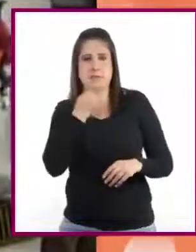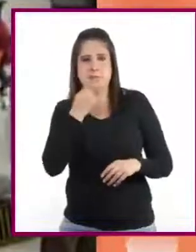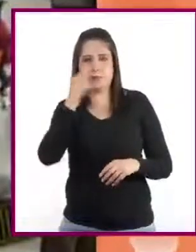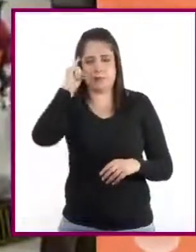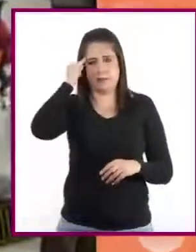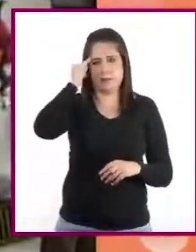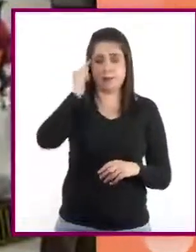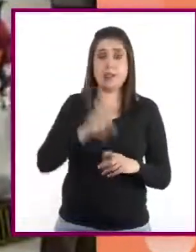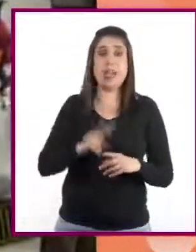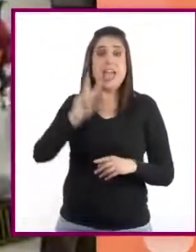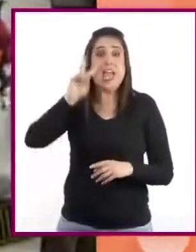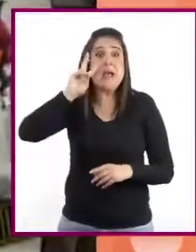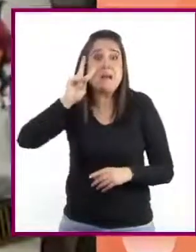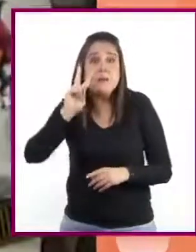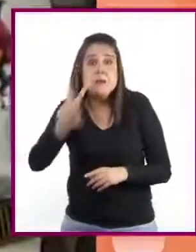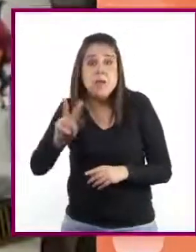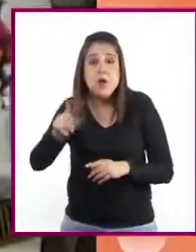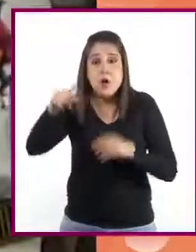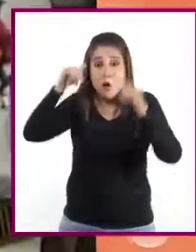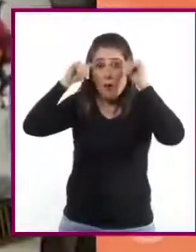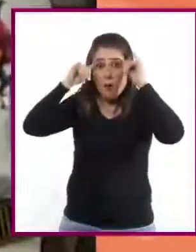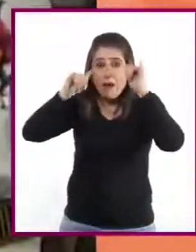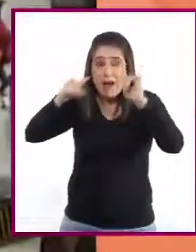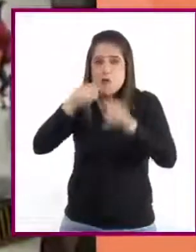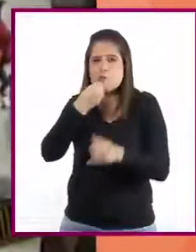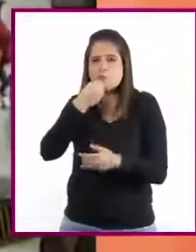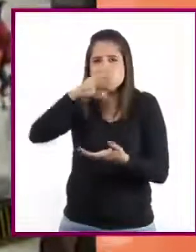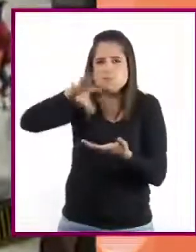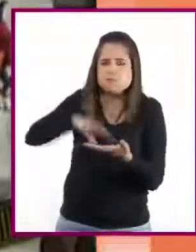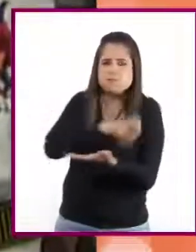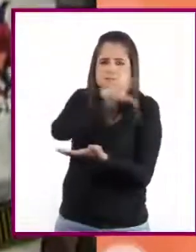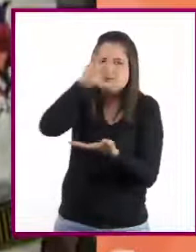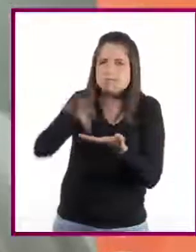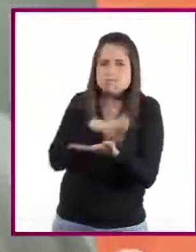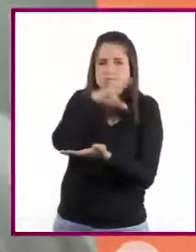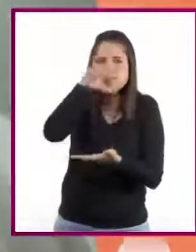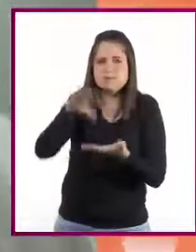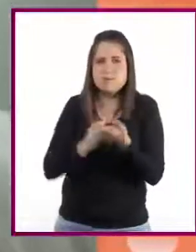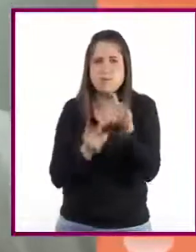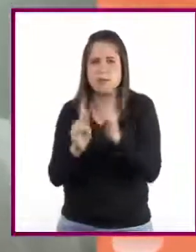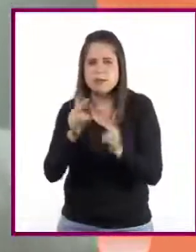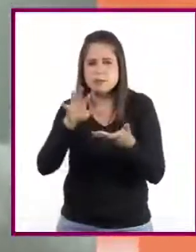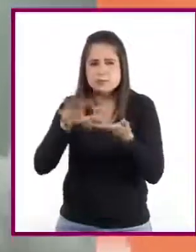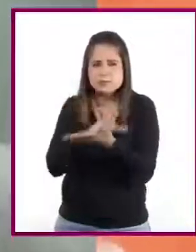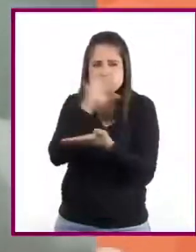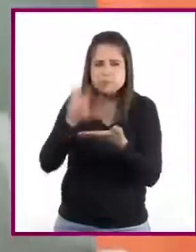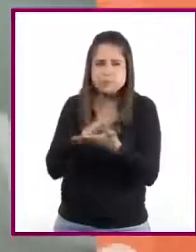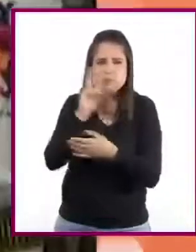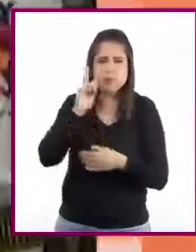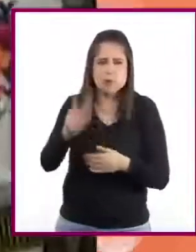Y vio que una de la vaca estaba comiendo pasto. Muy bien.